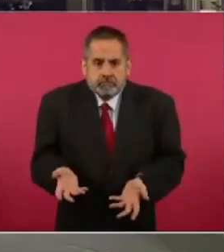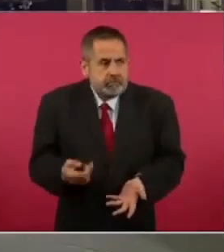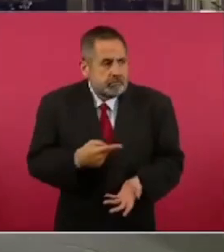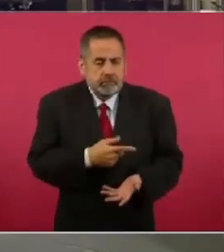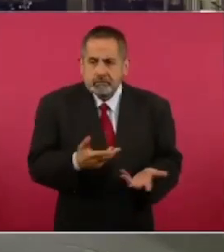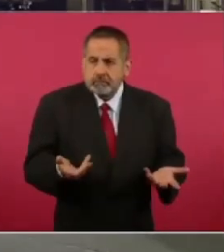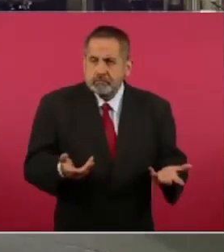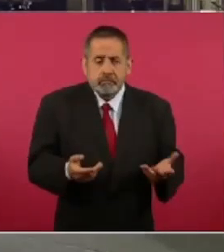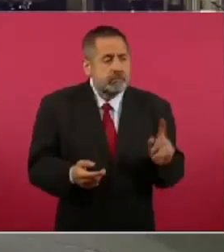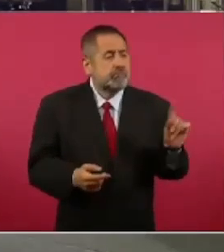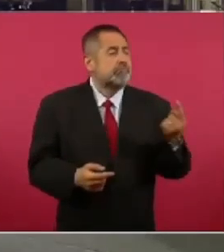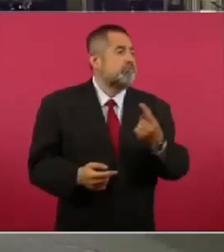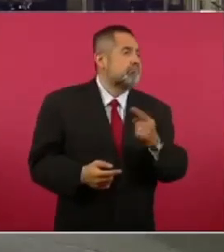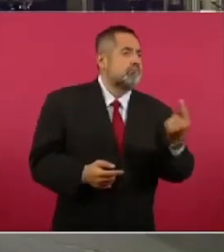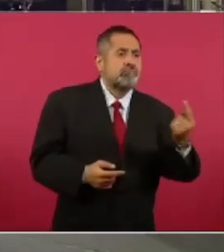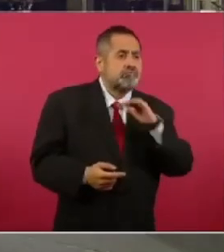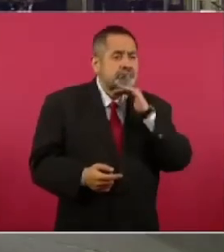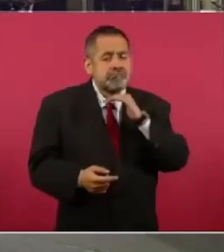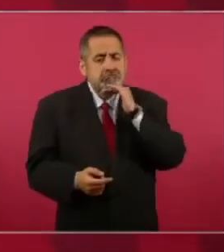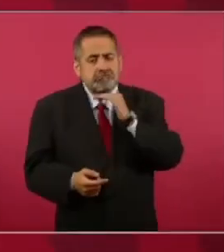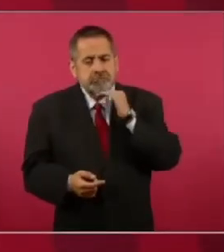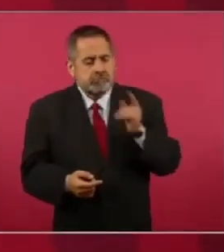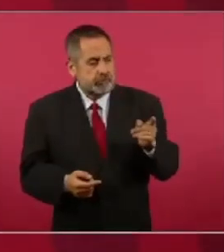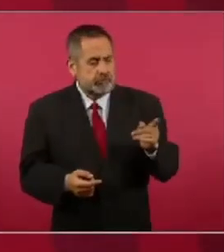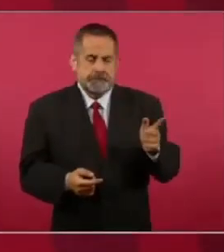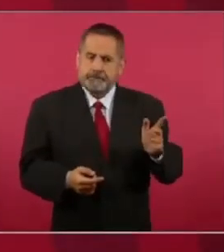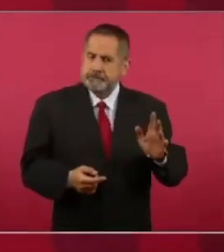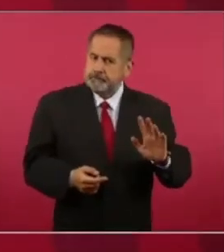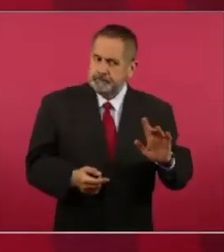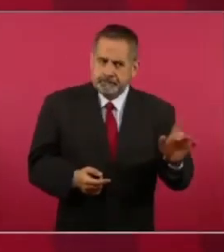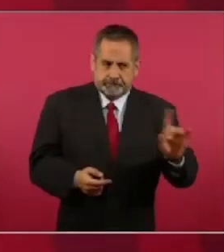Sí, entonces hay que ver